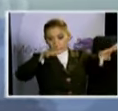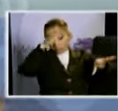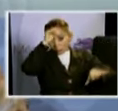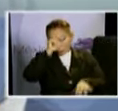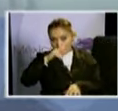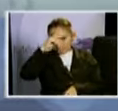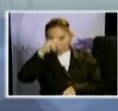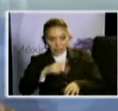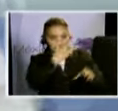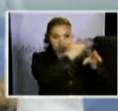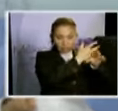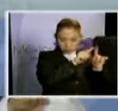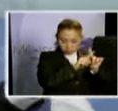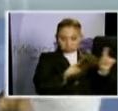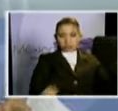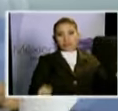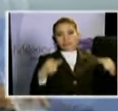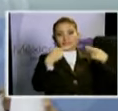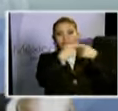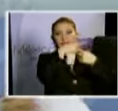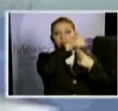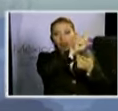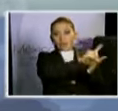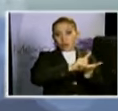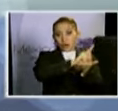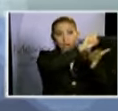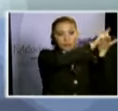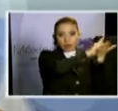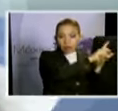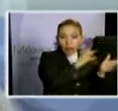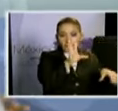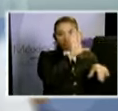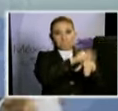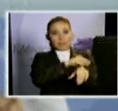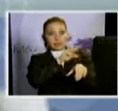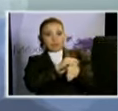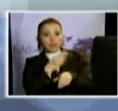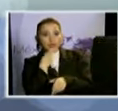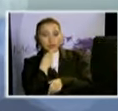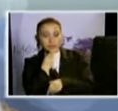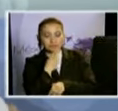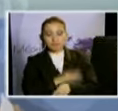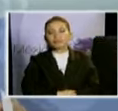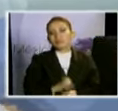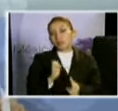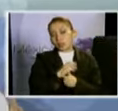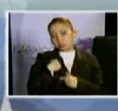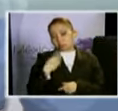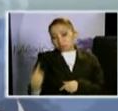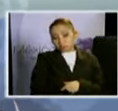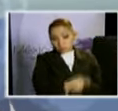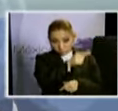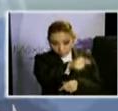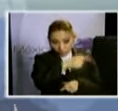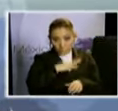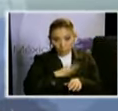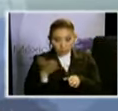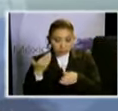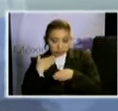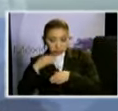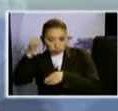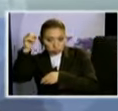acuerdo, que la mexicana y la estadounidense en ciertos aspectos de drogas y permisividad y consumo. Entonces le preguntaría si usted estaría más a favor